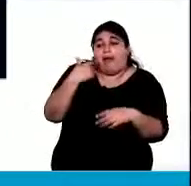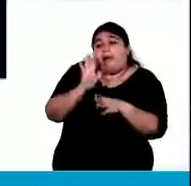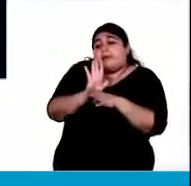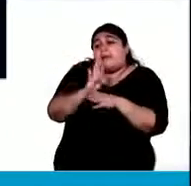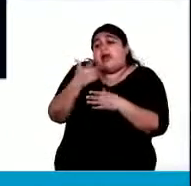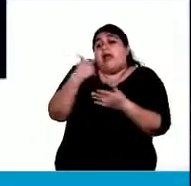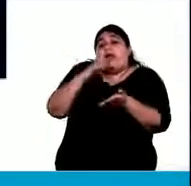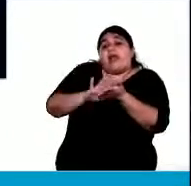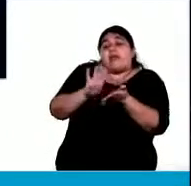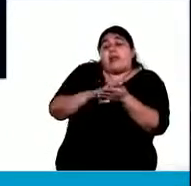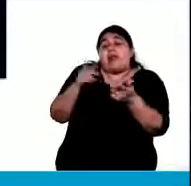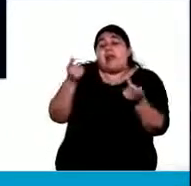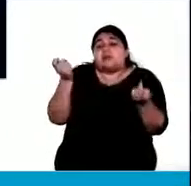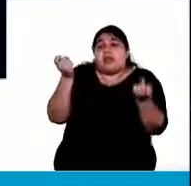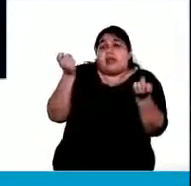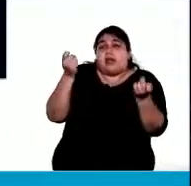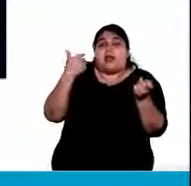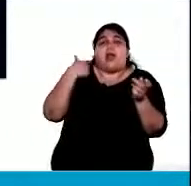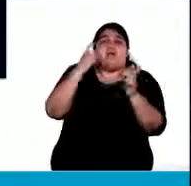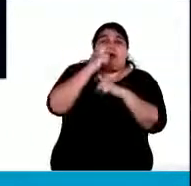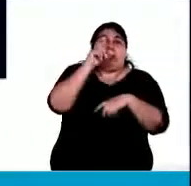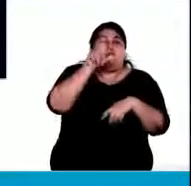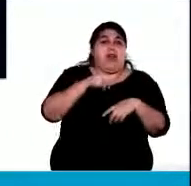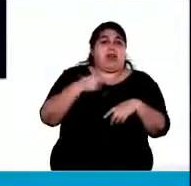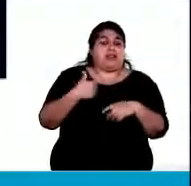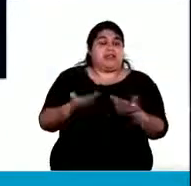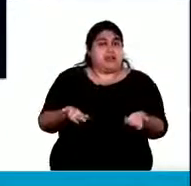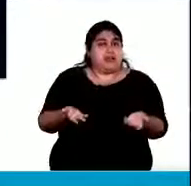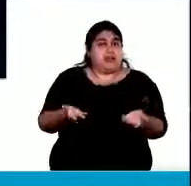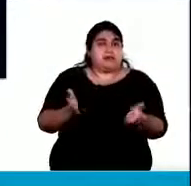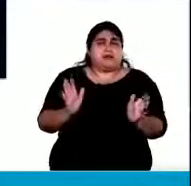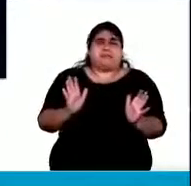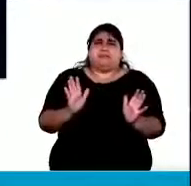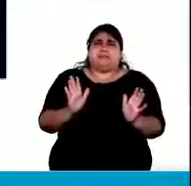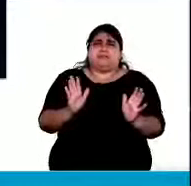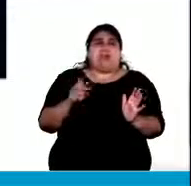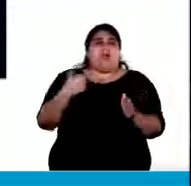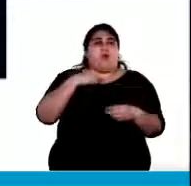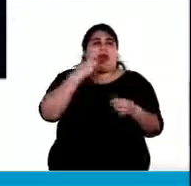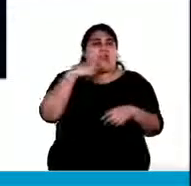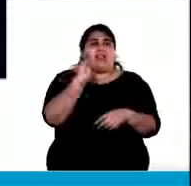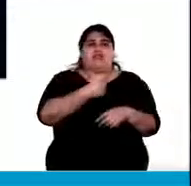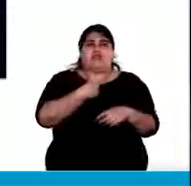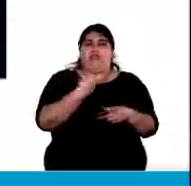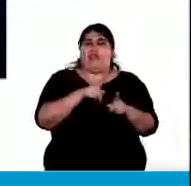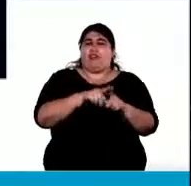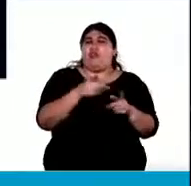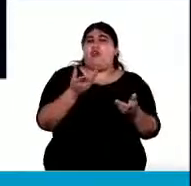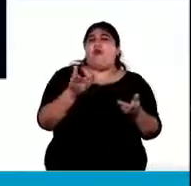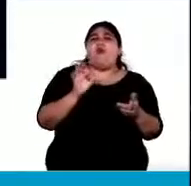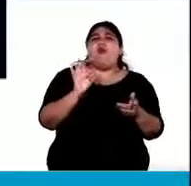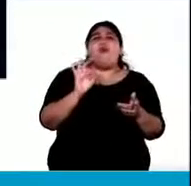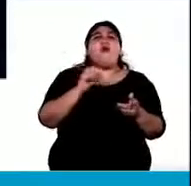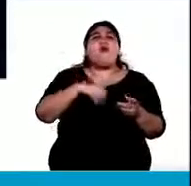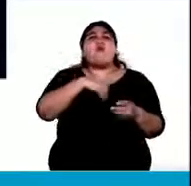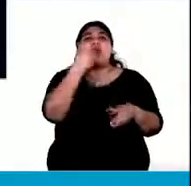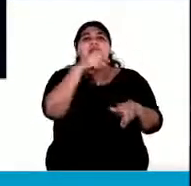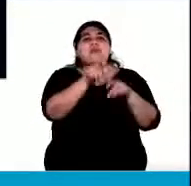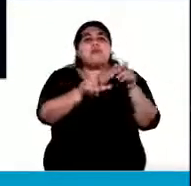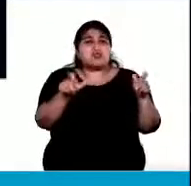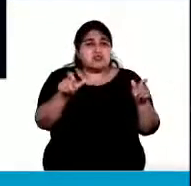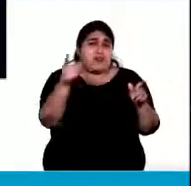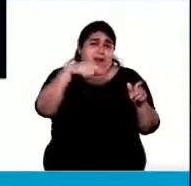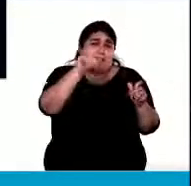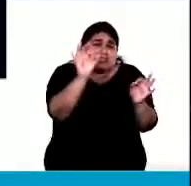generaba complejidades para la Argentina. Cualquiera de nosotros sabe, y cualquier ciudadano o ciudadana